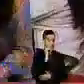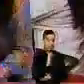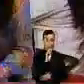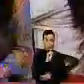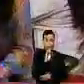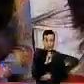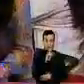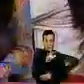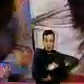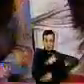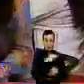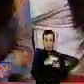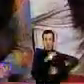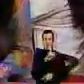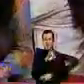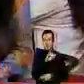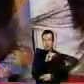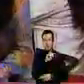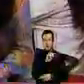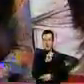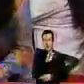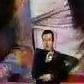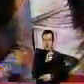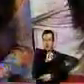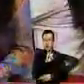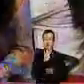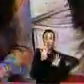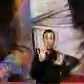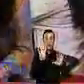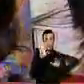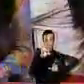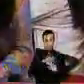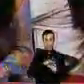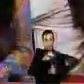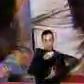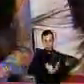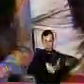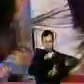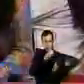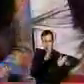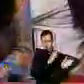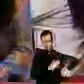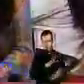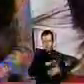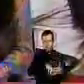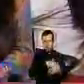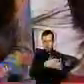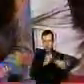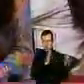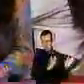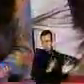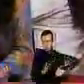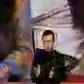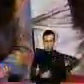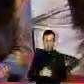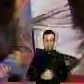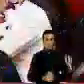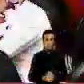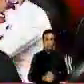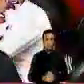Diana Tamaín. Con 9 votos afirmativos, se calificó el proceso y cronograma para este procedimiento.